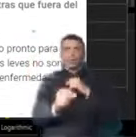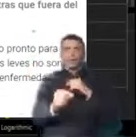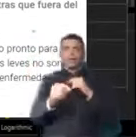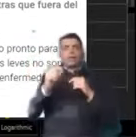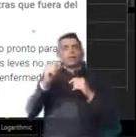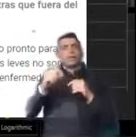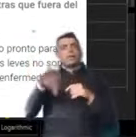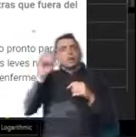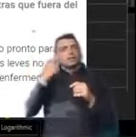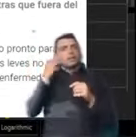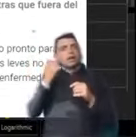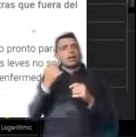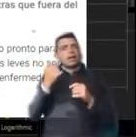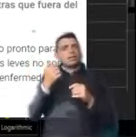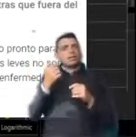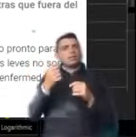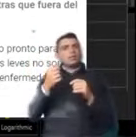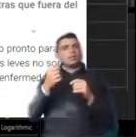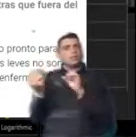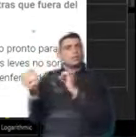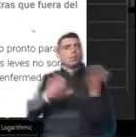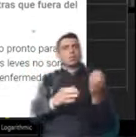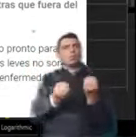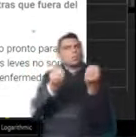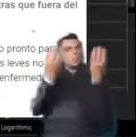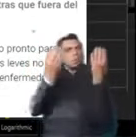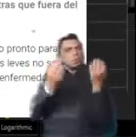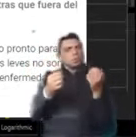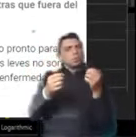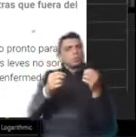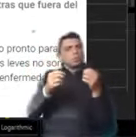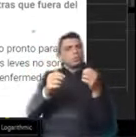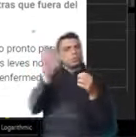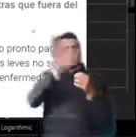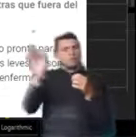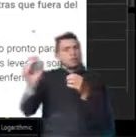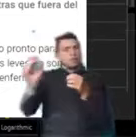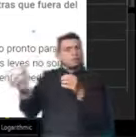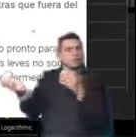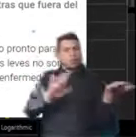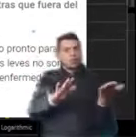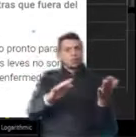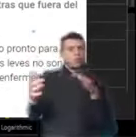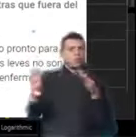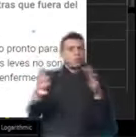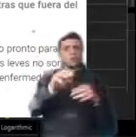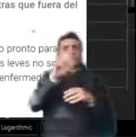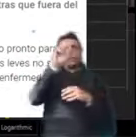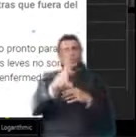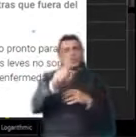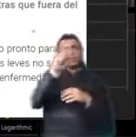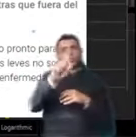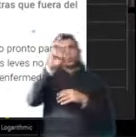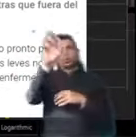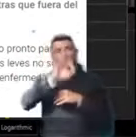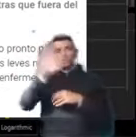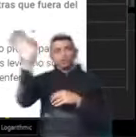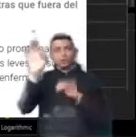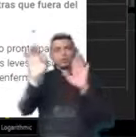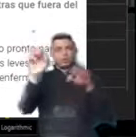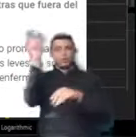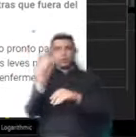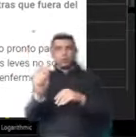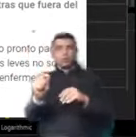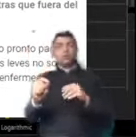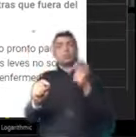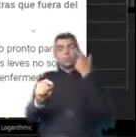de muertes, la tasa de mortalidad del coronavirus es del 6.8%. Tiene muchísimo que ver con que de